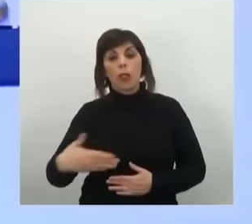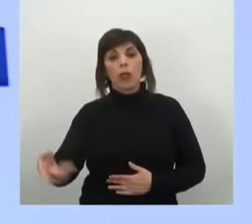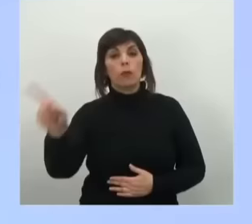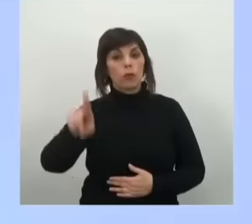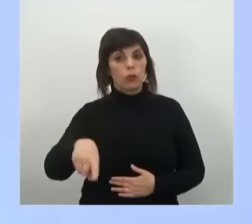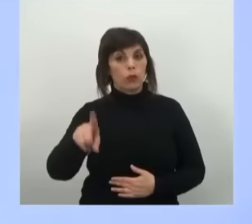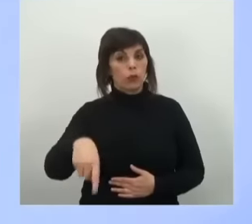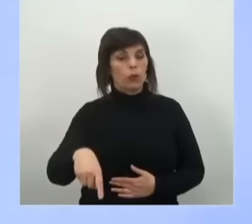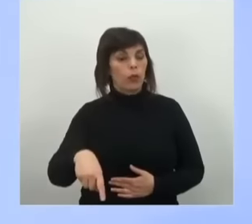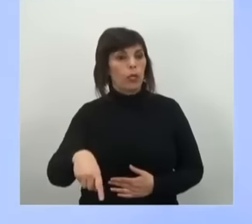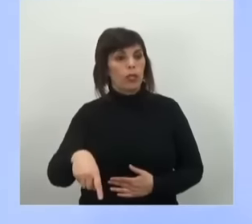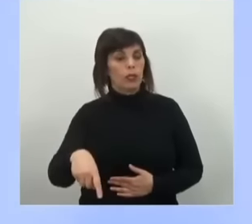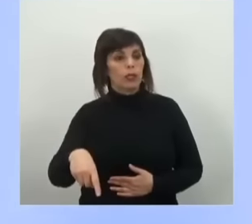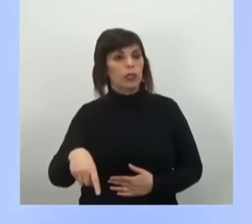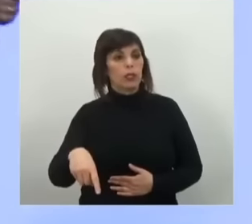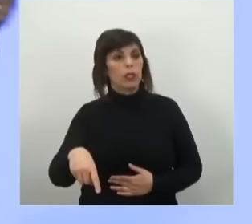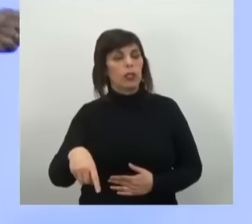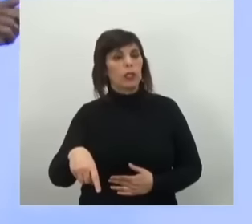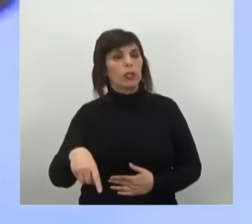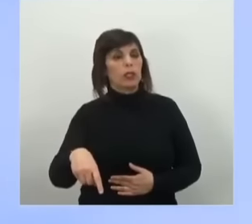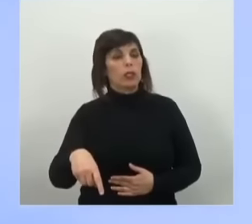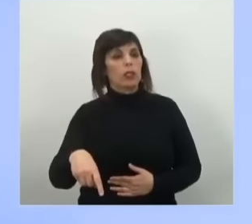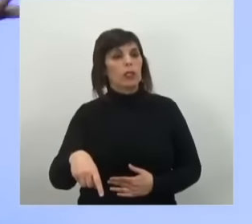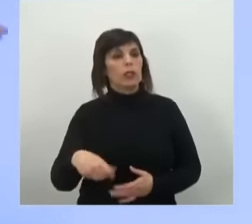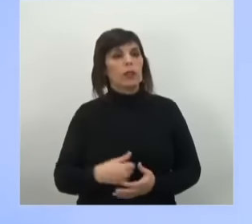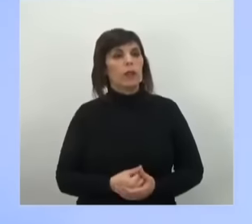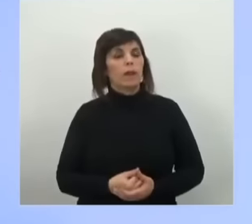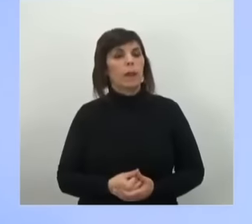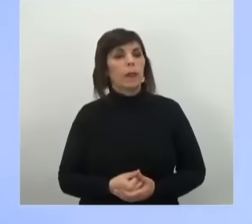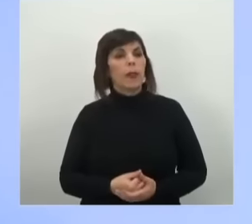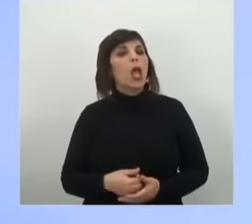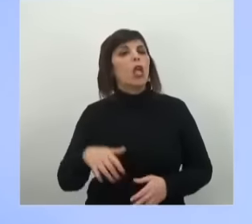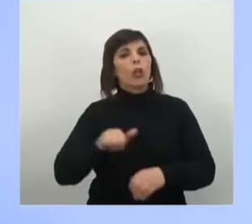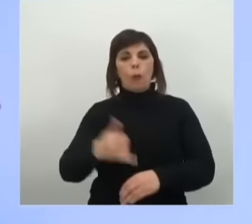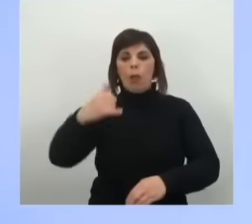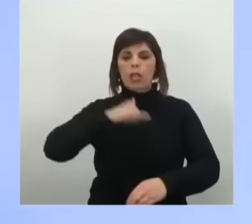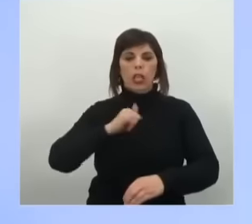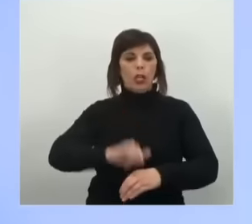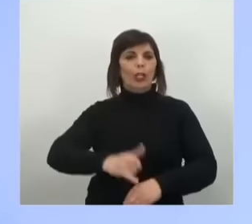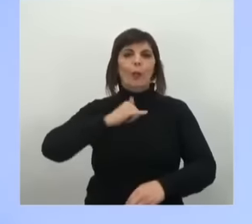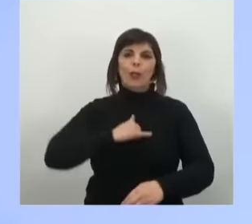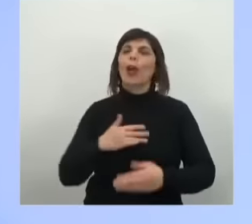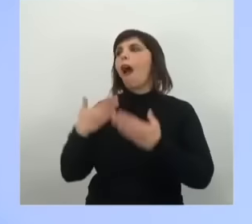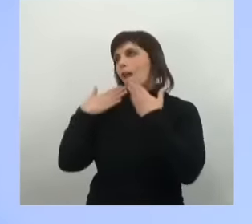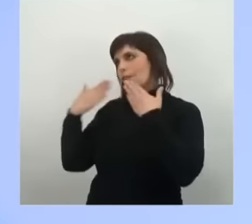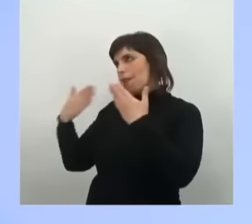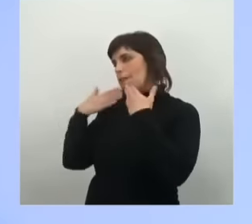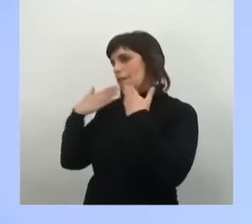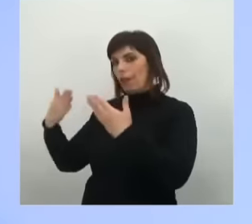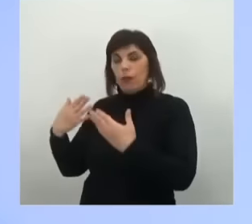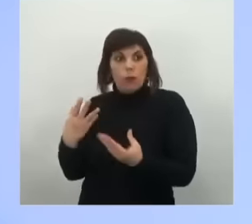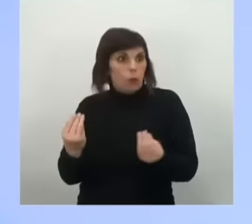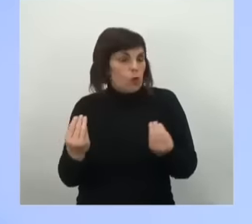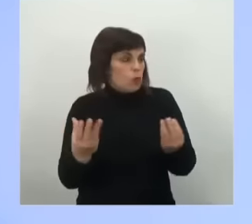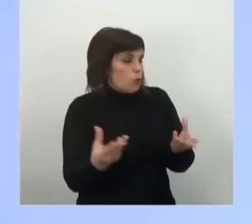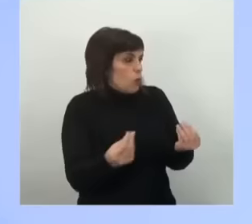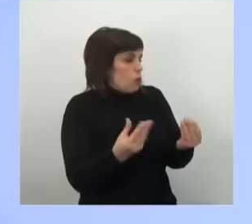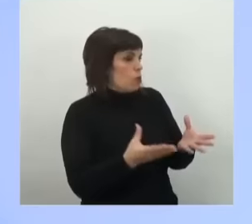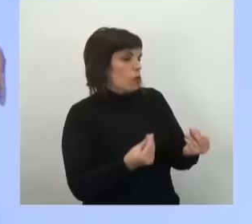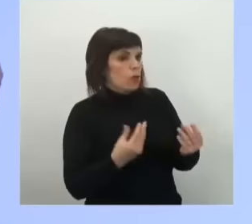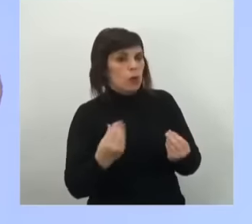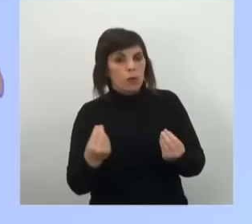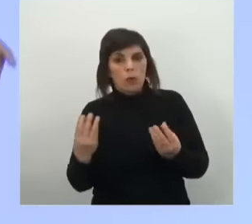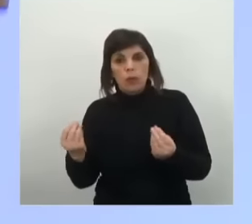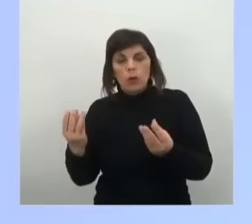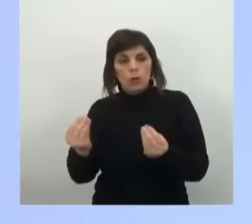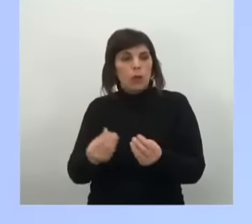y empezamos a recibir mensajes de agradecimiento de gente que yo no conocía montón y montón y